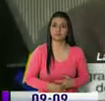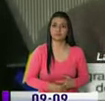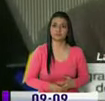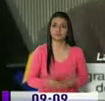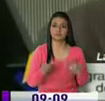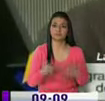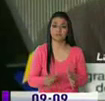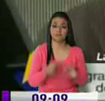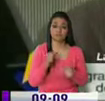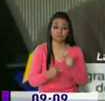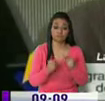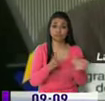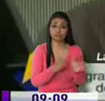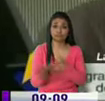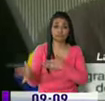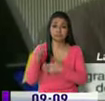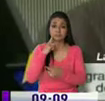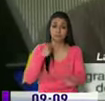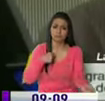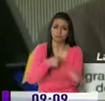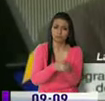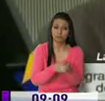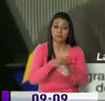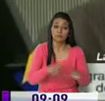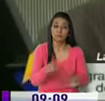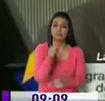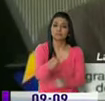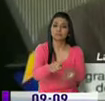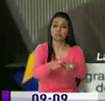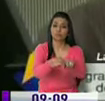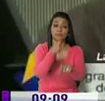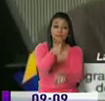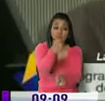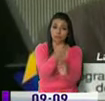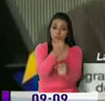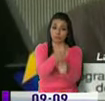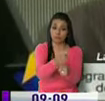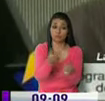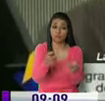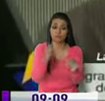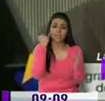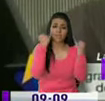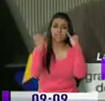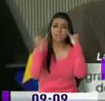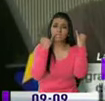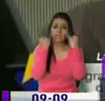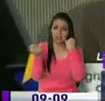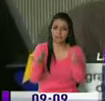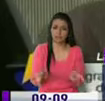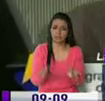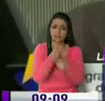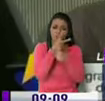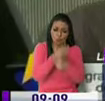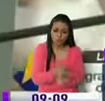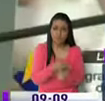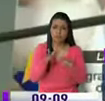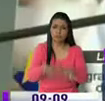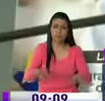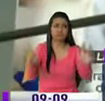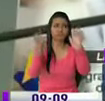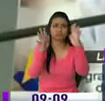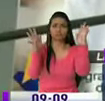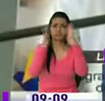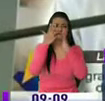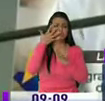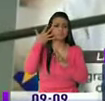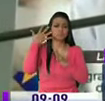para apoyarlos, pero también depende de ustedes, de su trabajo y de sus iniciativas. Cuiden la Amazonía.